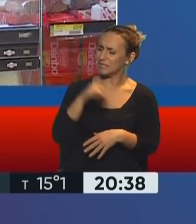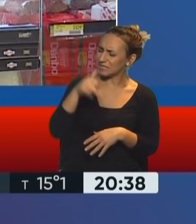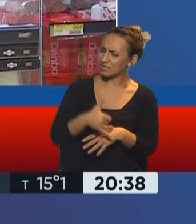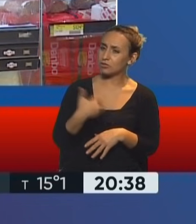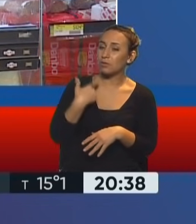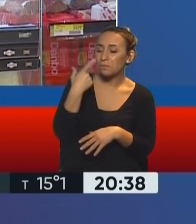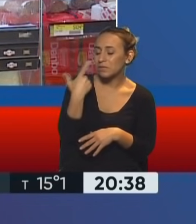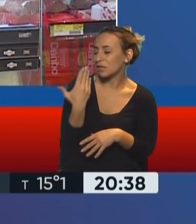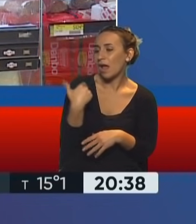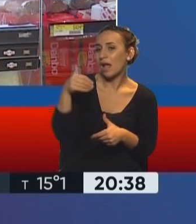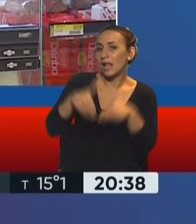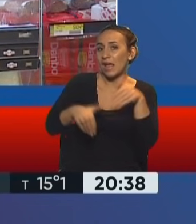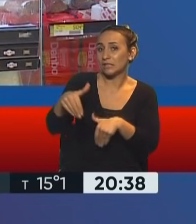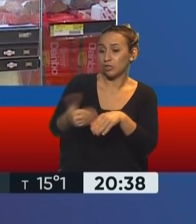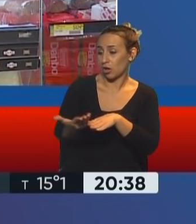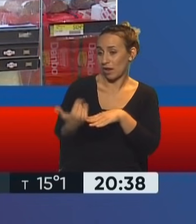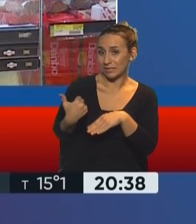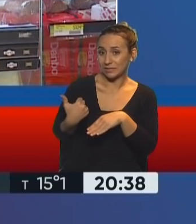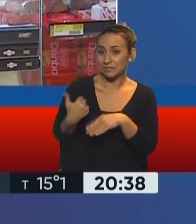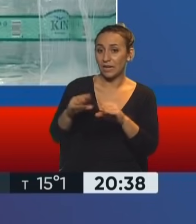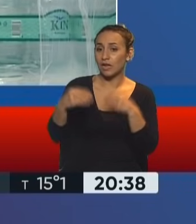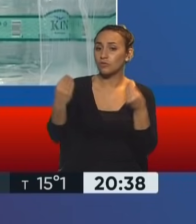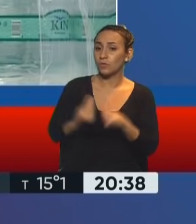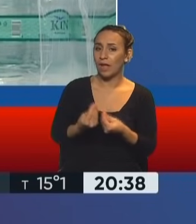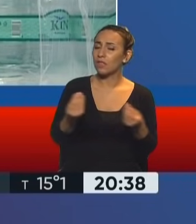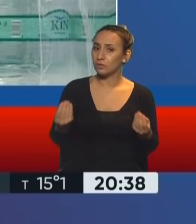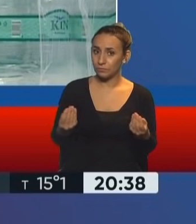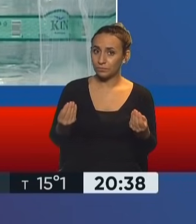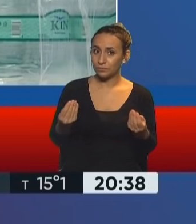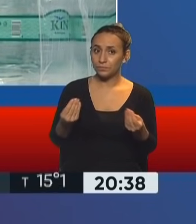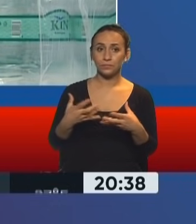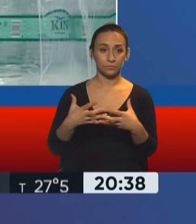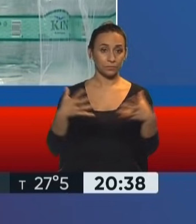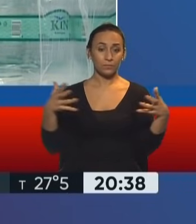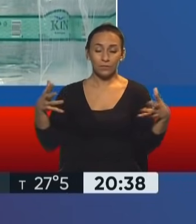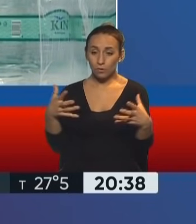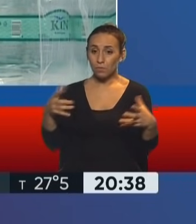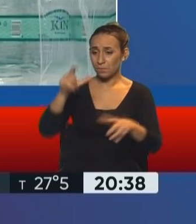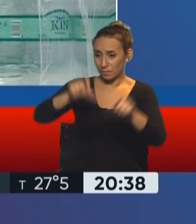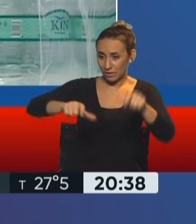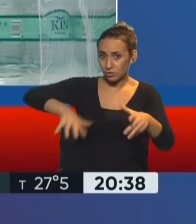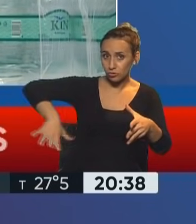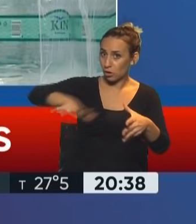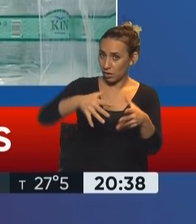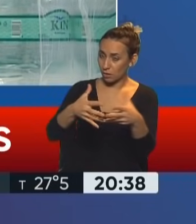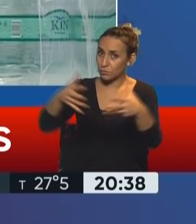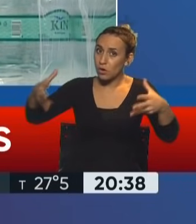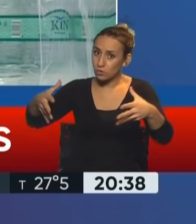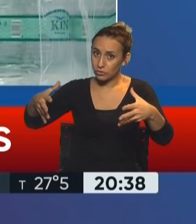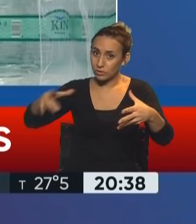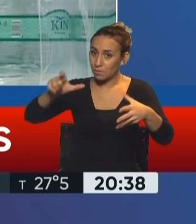las elecciones. El resultado de las elecciones es que hay un conjunto de gente mayor que